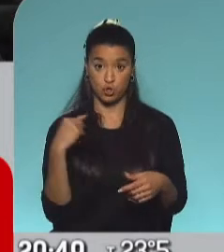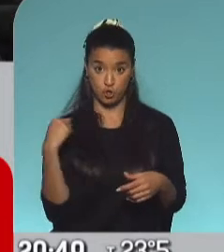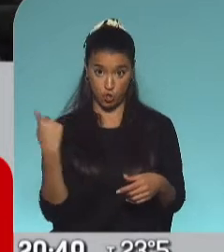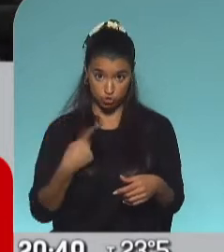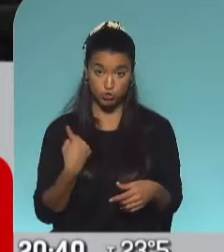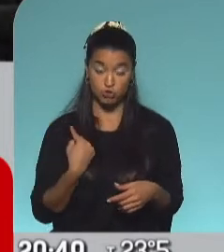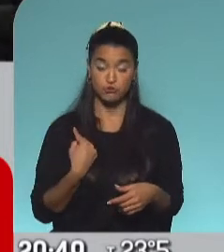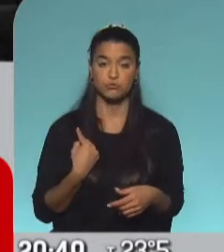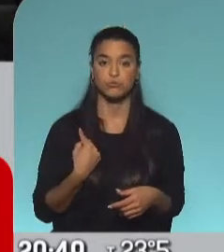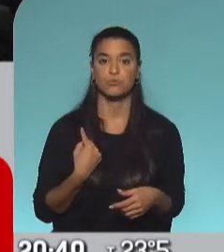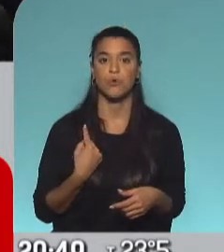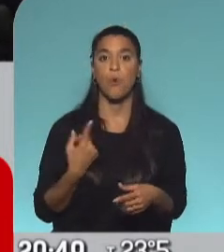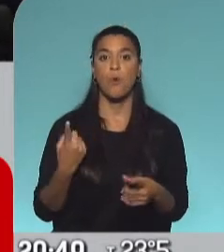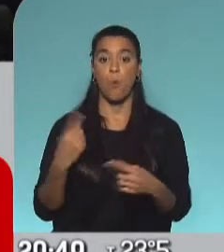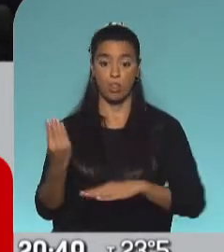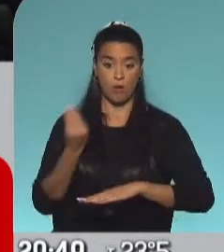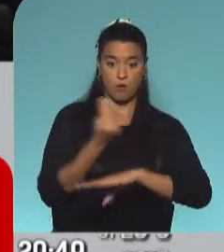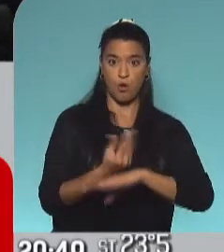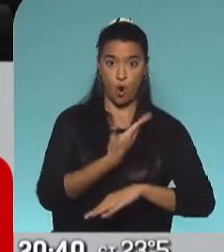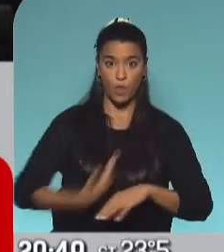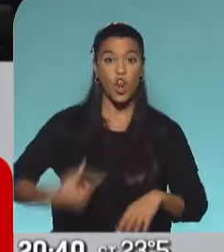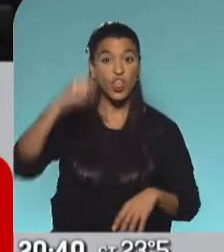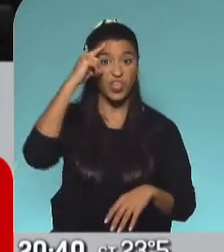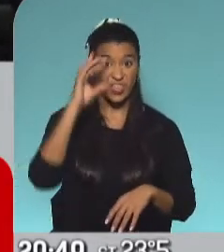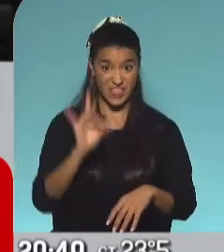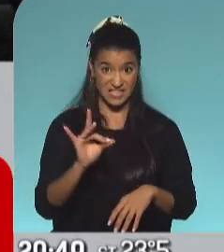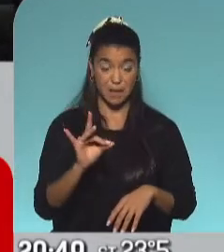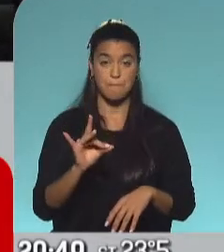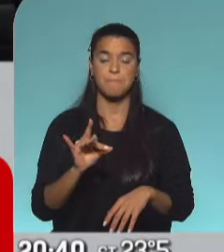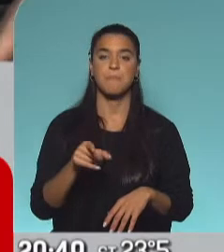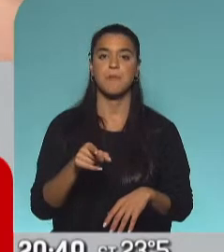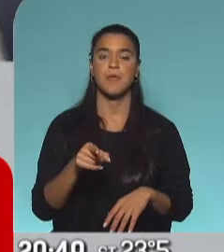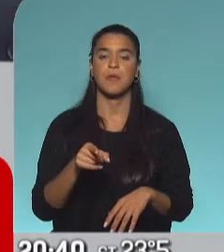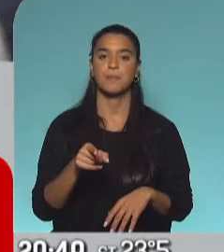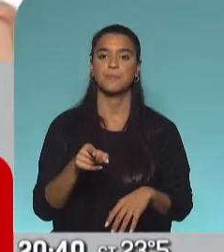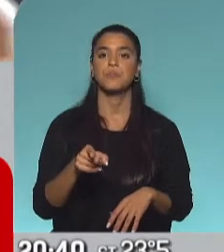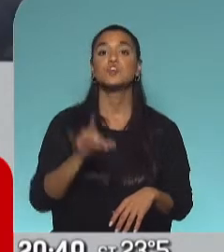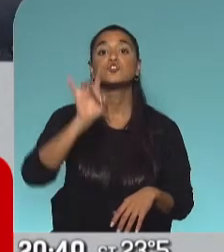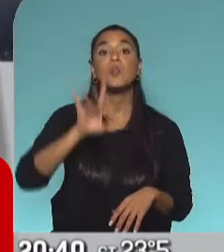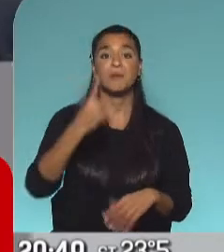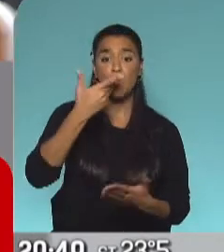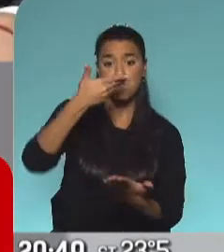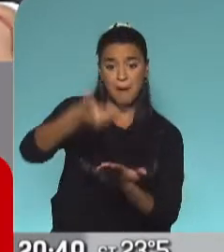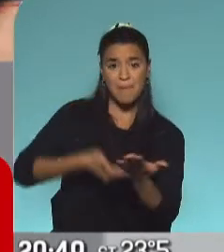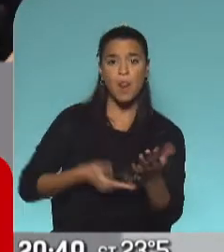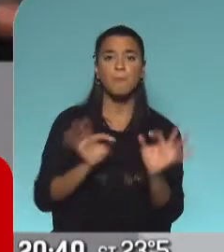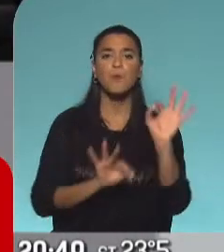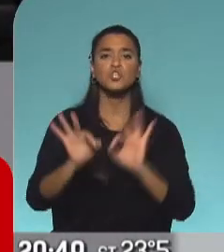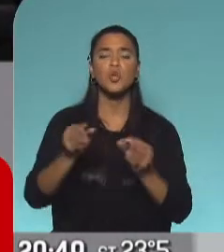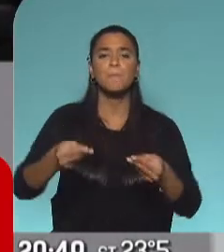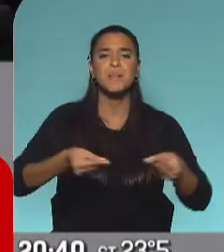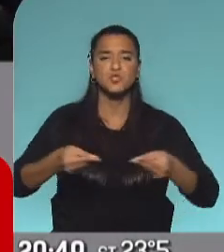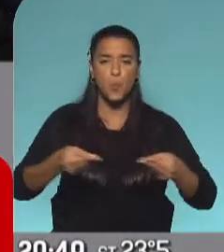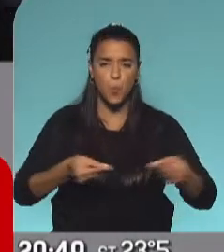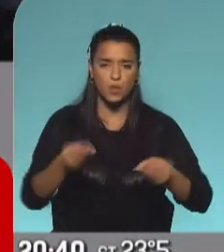nosotros cuando llegamos al gobierno el 10 de diciembre había solamente un papel que era un proyecto de presupuesto que se